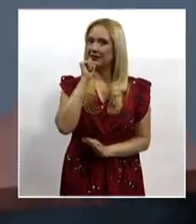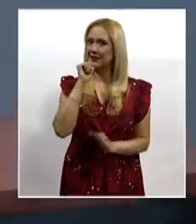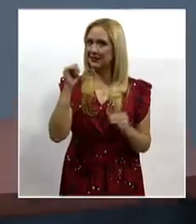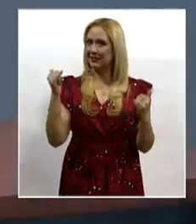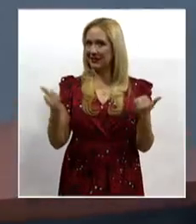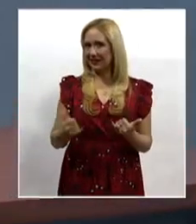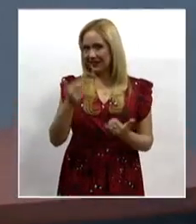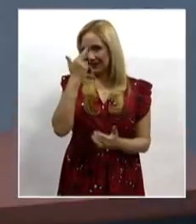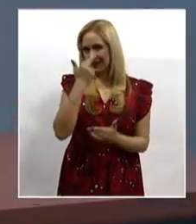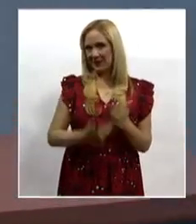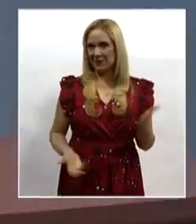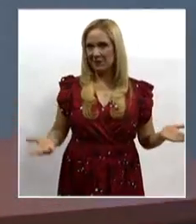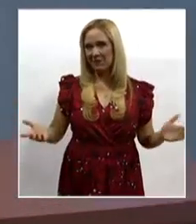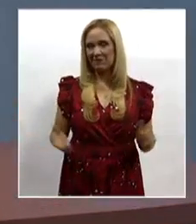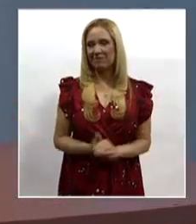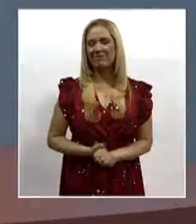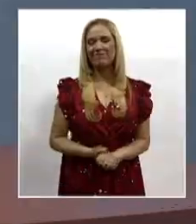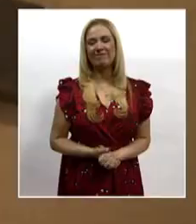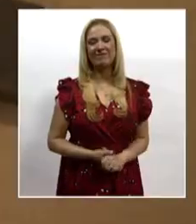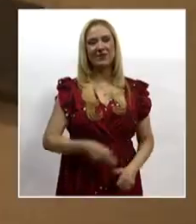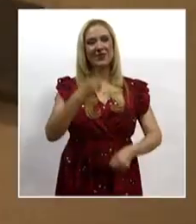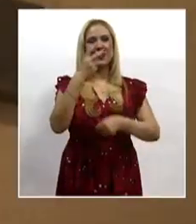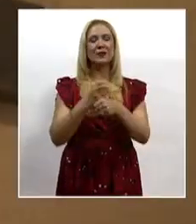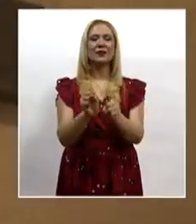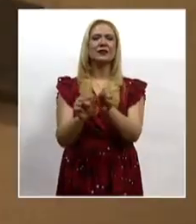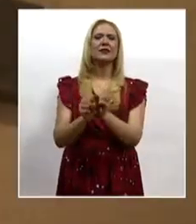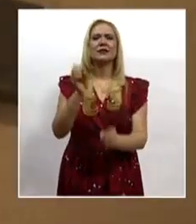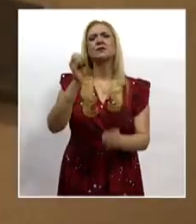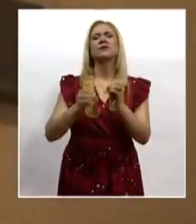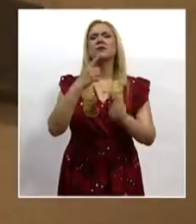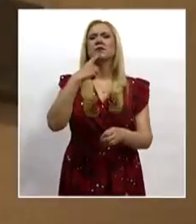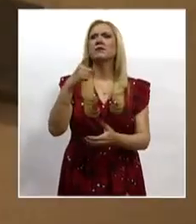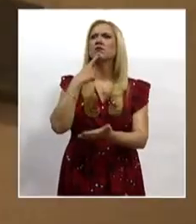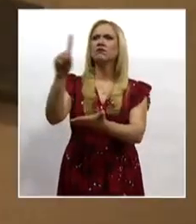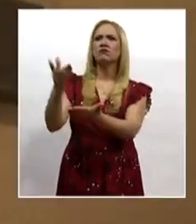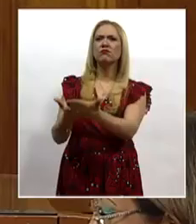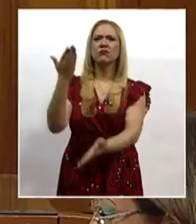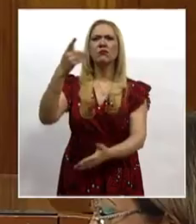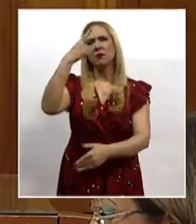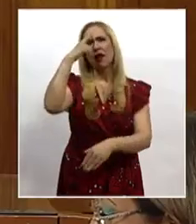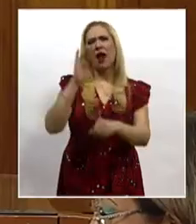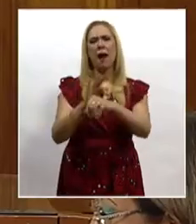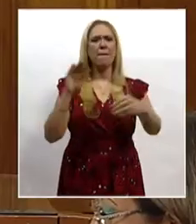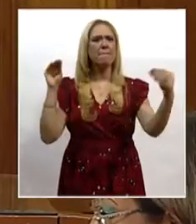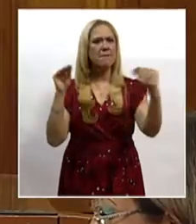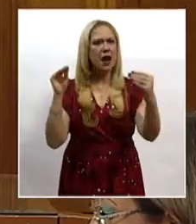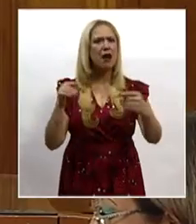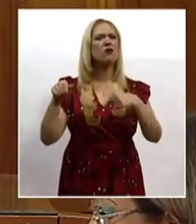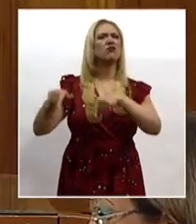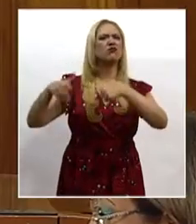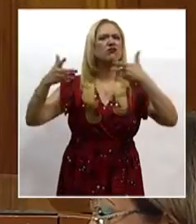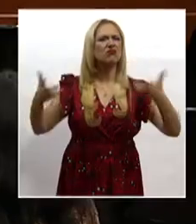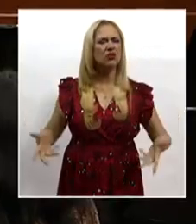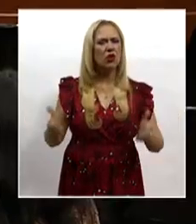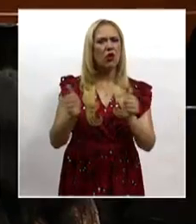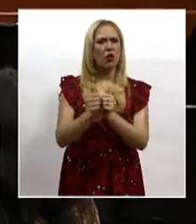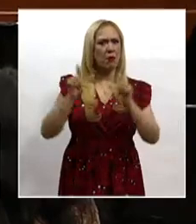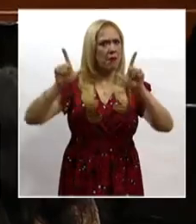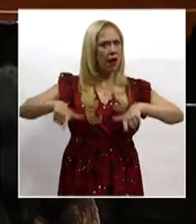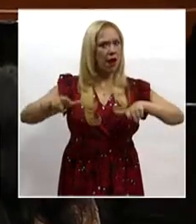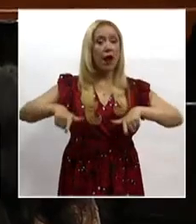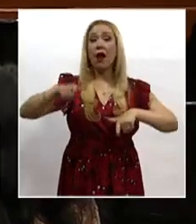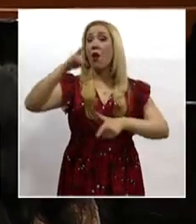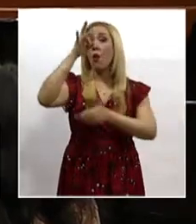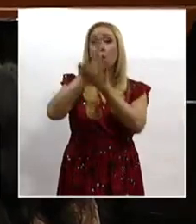Y la segunda sala de la Corte determinó que la interposición de recursos en el juicio de amparo vía electrónica solo puede realizarse a través del portal